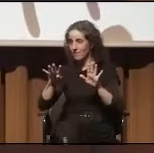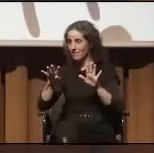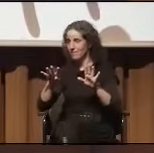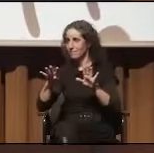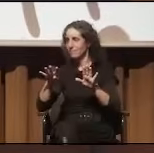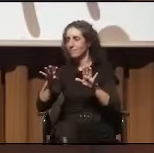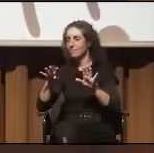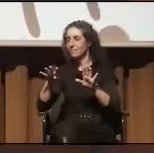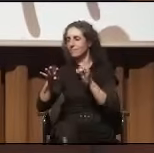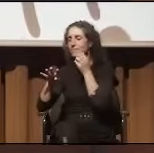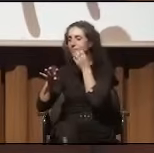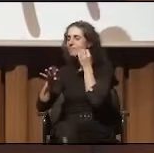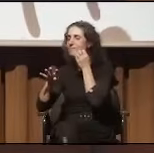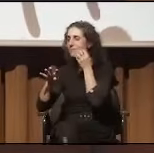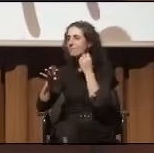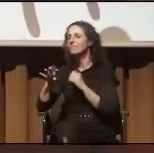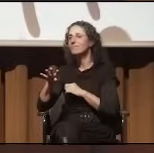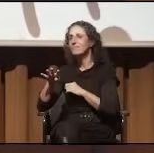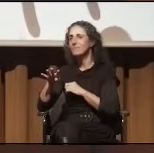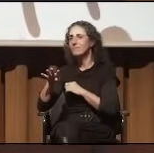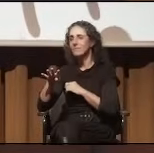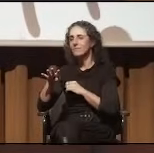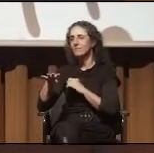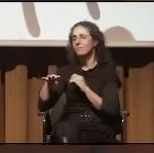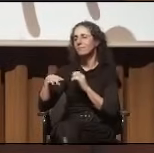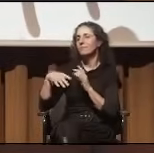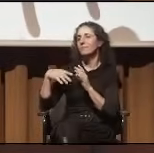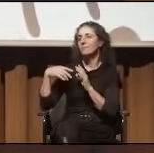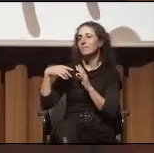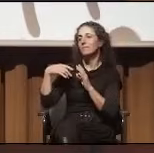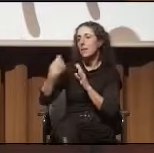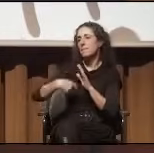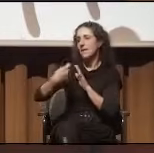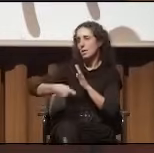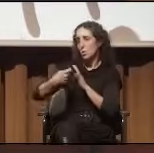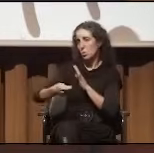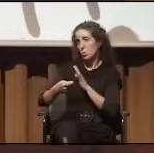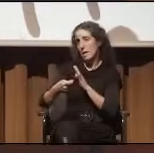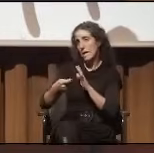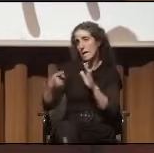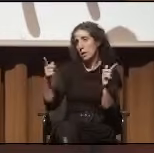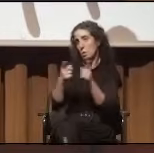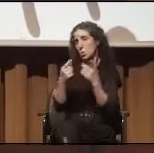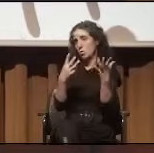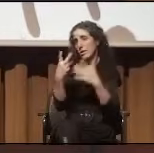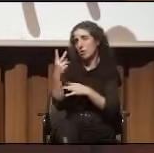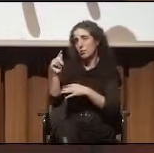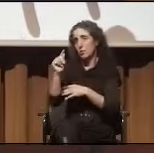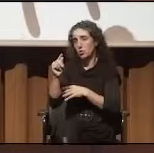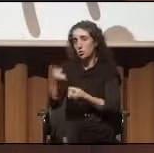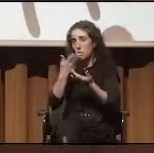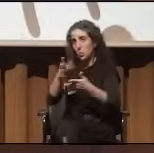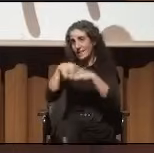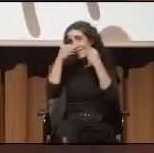fue, la película cuenta en 82 minutos un proceso de 9 meses o un poco más. Esta alumna me